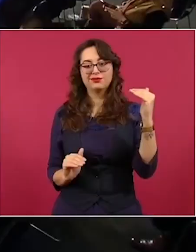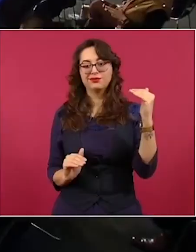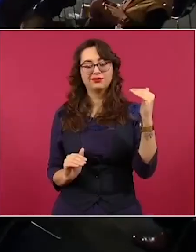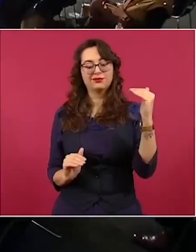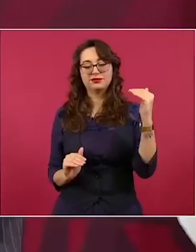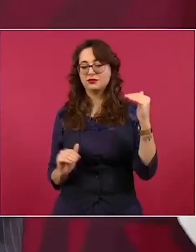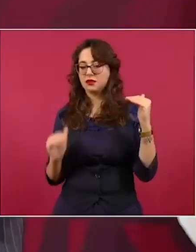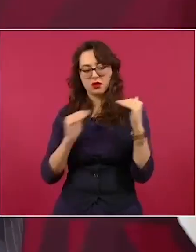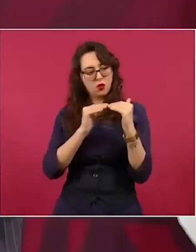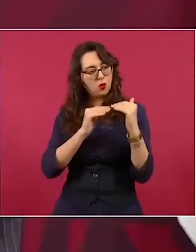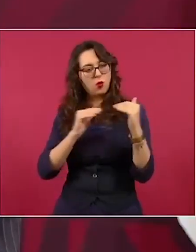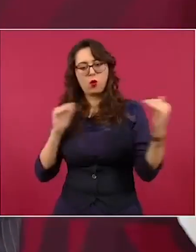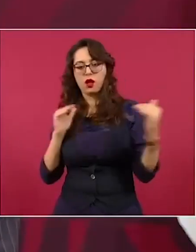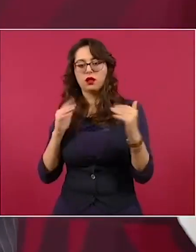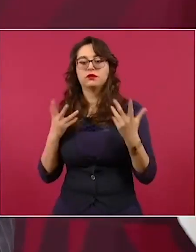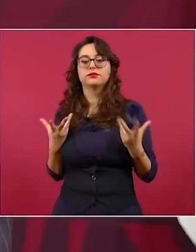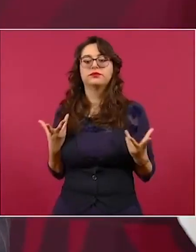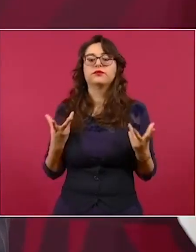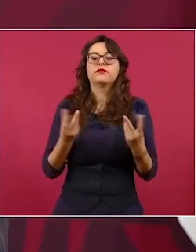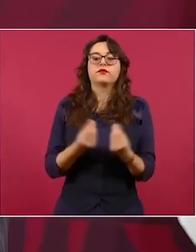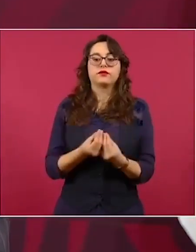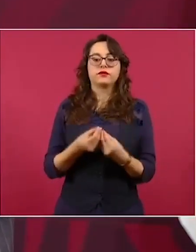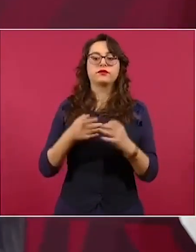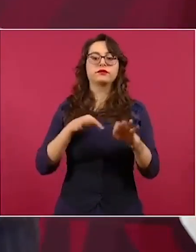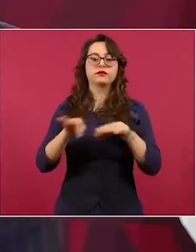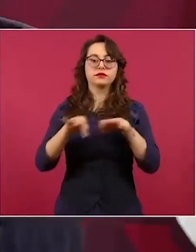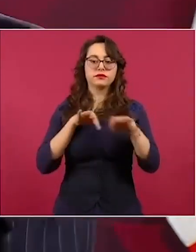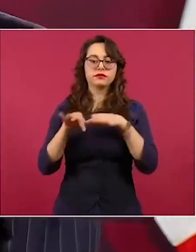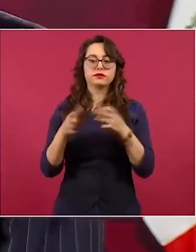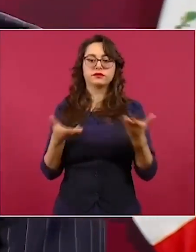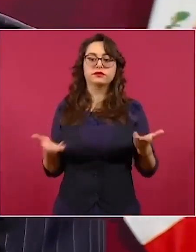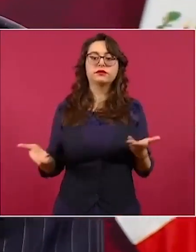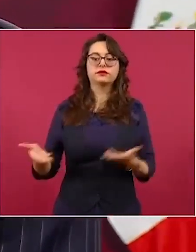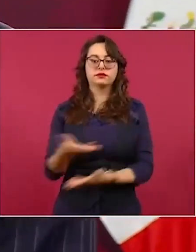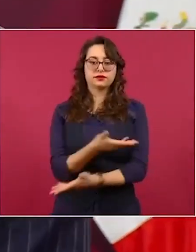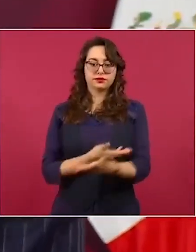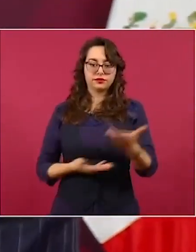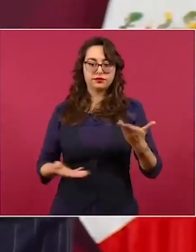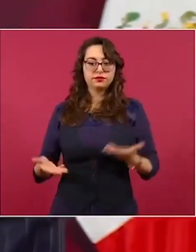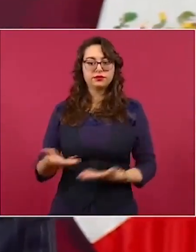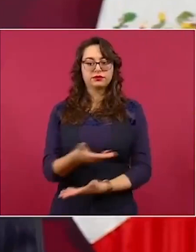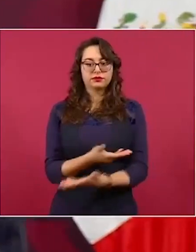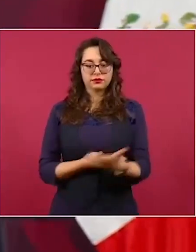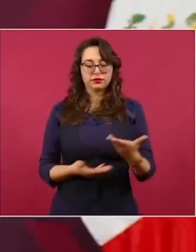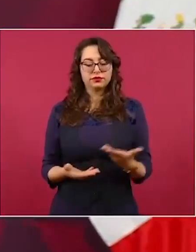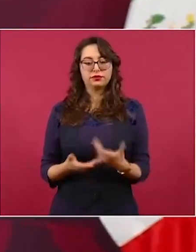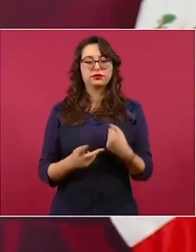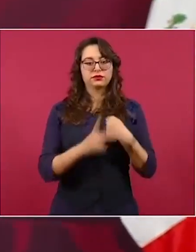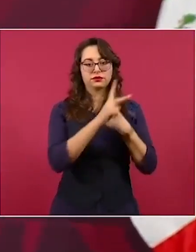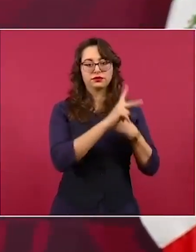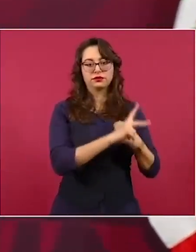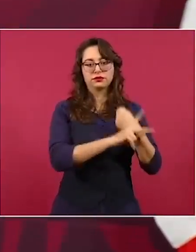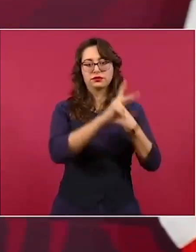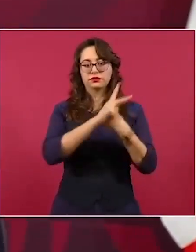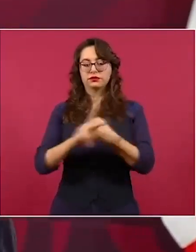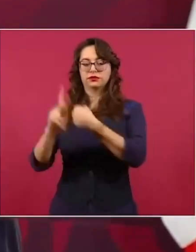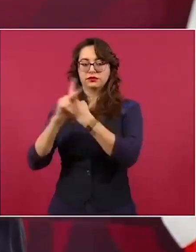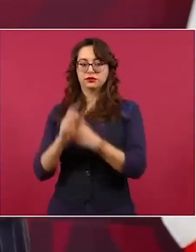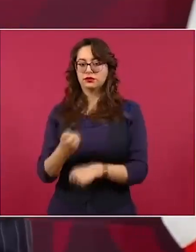Es una relación en condiciones de igualdad, como países